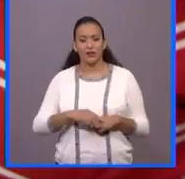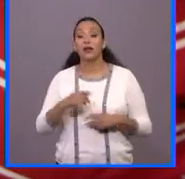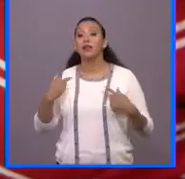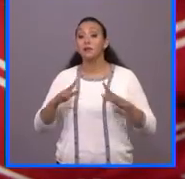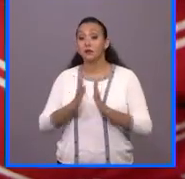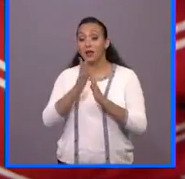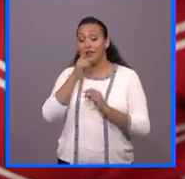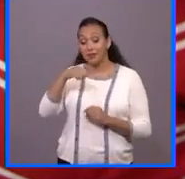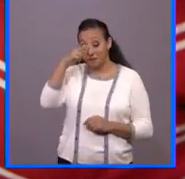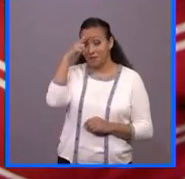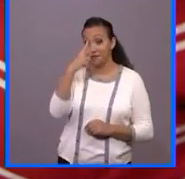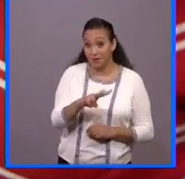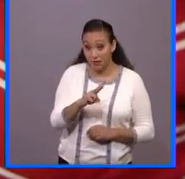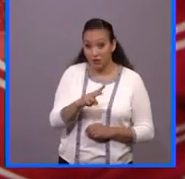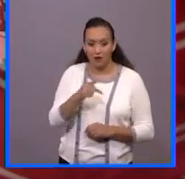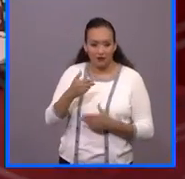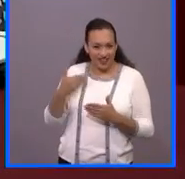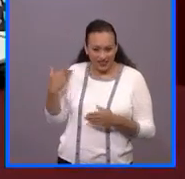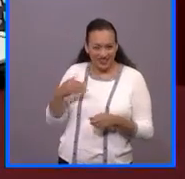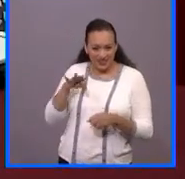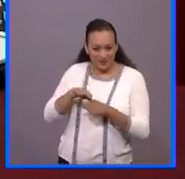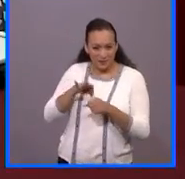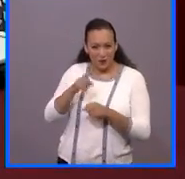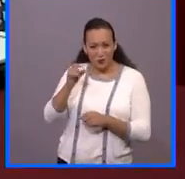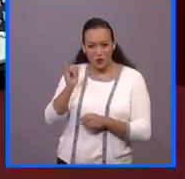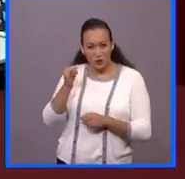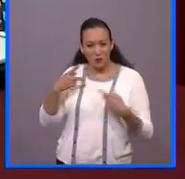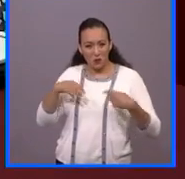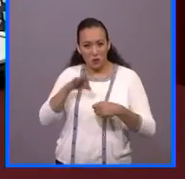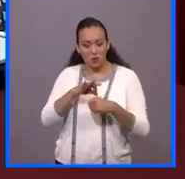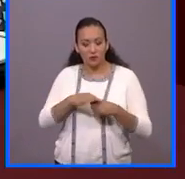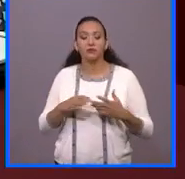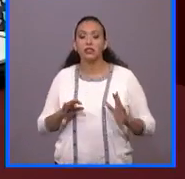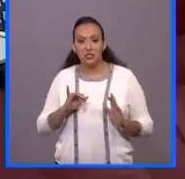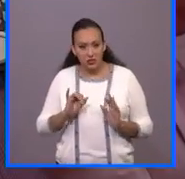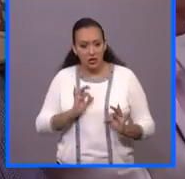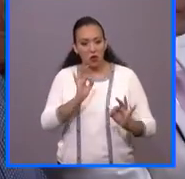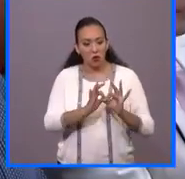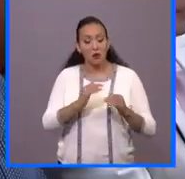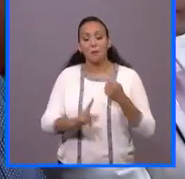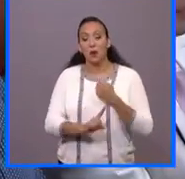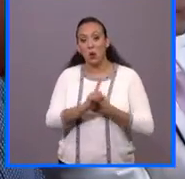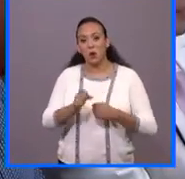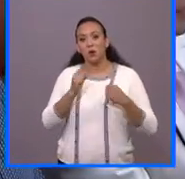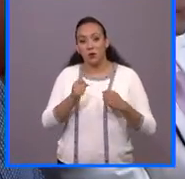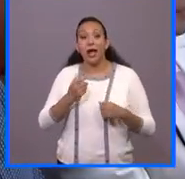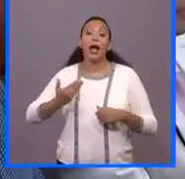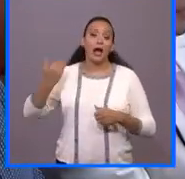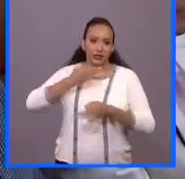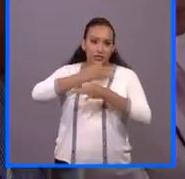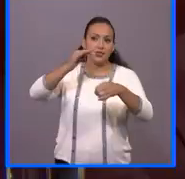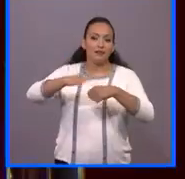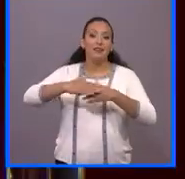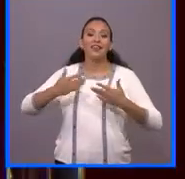que en el caso de México, con la jornada electoral del pasado 1 de junio, se están cumpliendo muchos de los riesgos que se habían anunciado, a